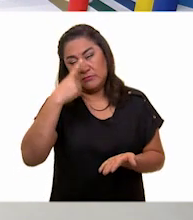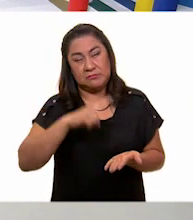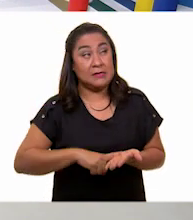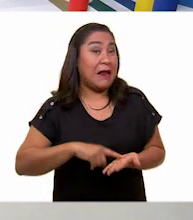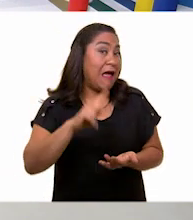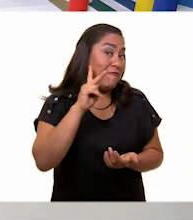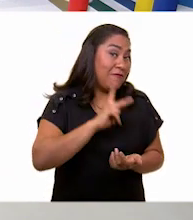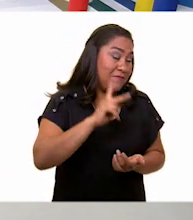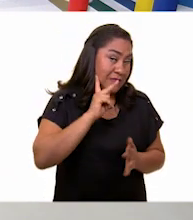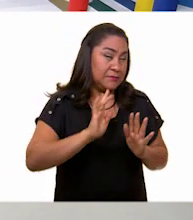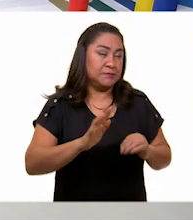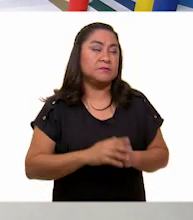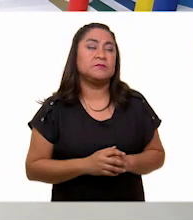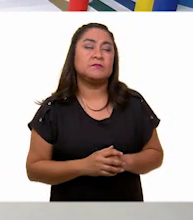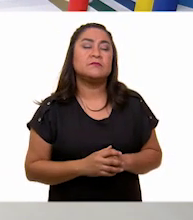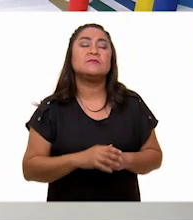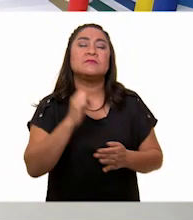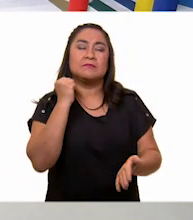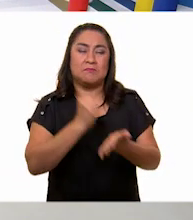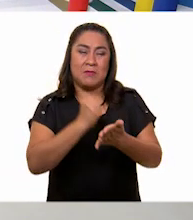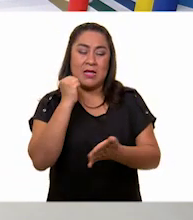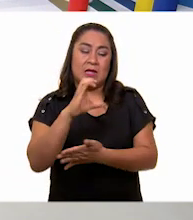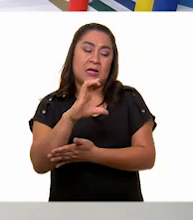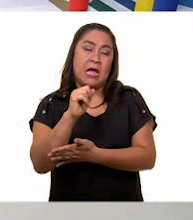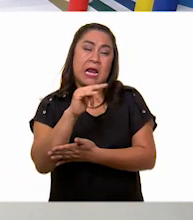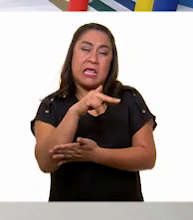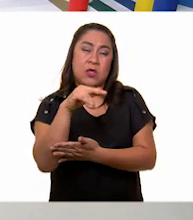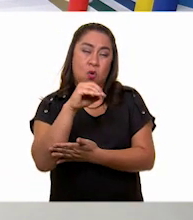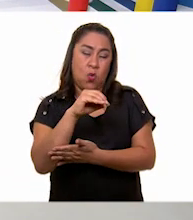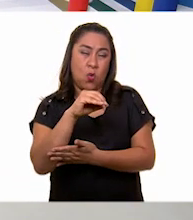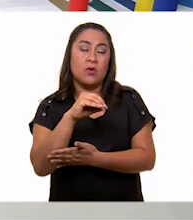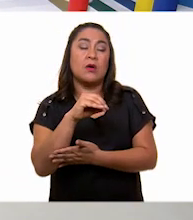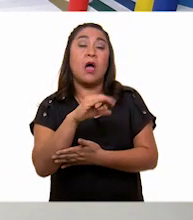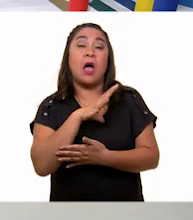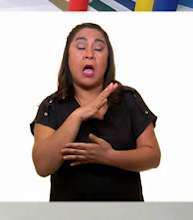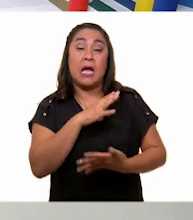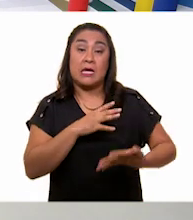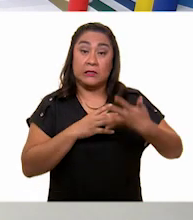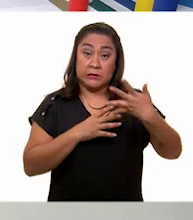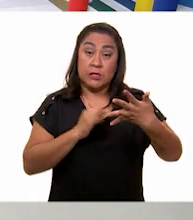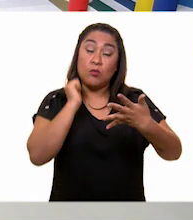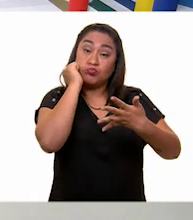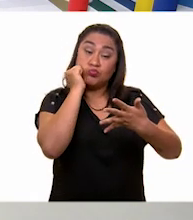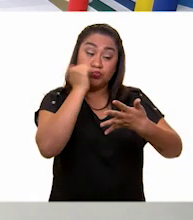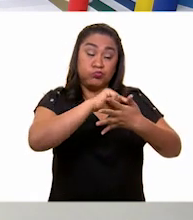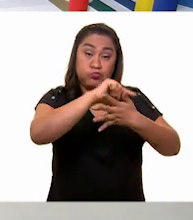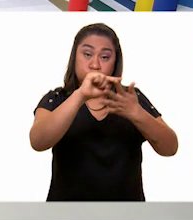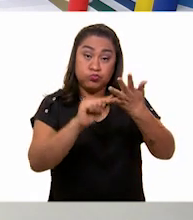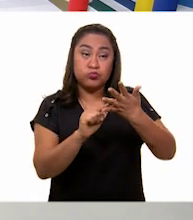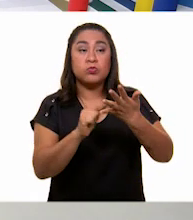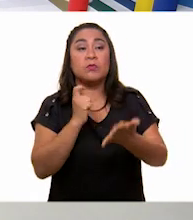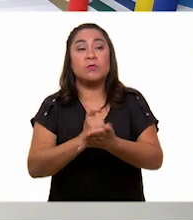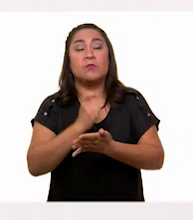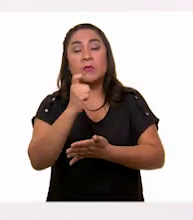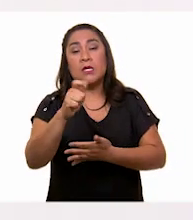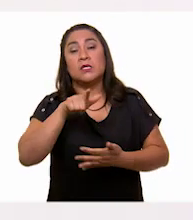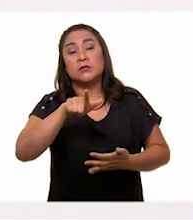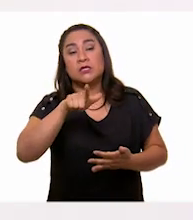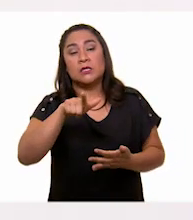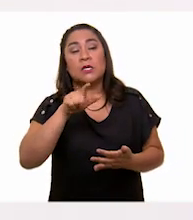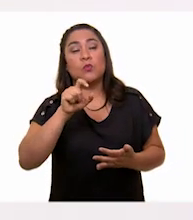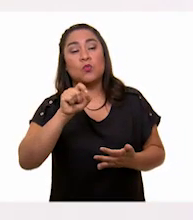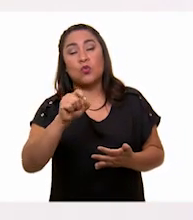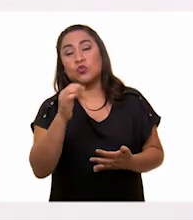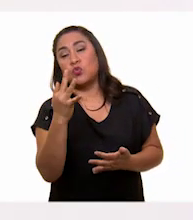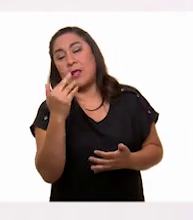si me sale, que la marca Cariño ofrece 5 jabones por 17.50 pesos. Así que